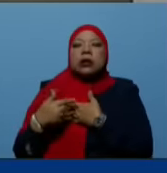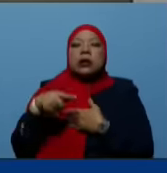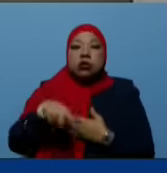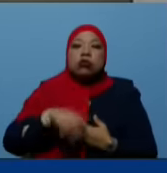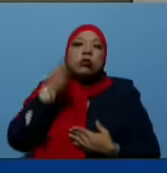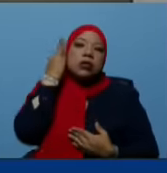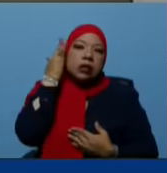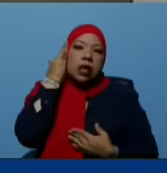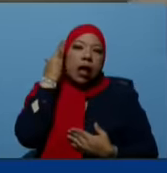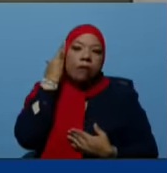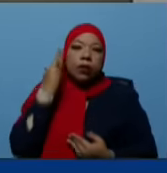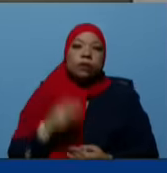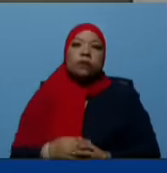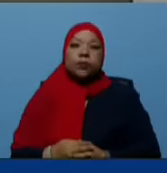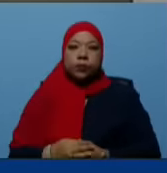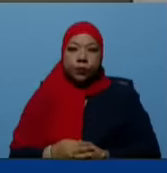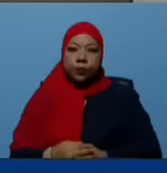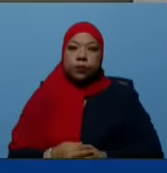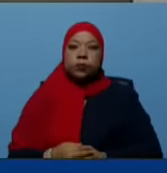seguro.